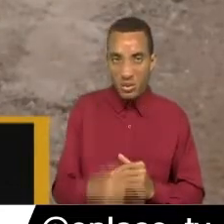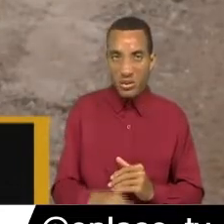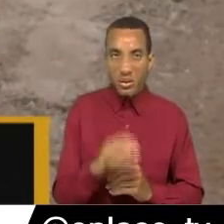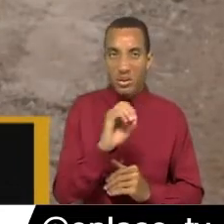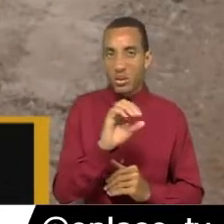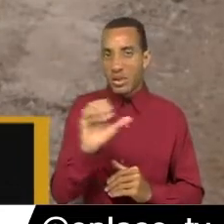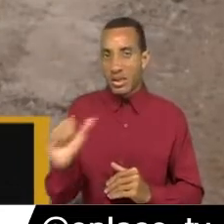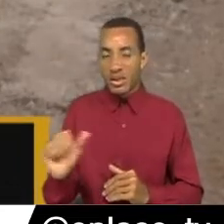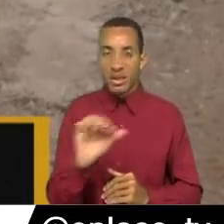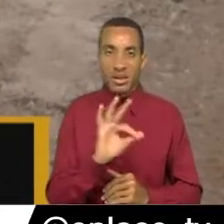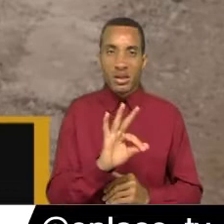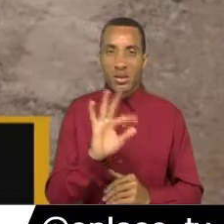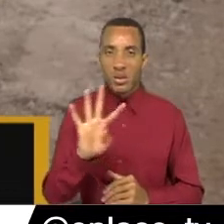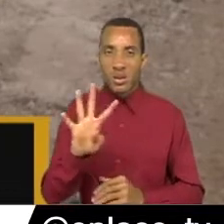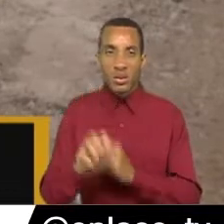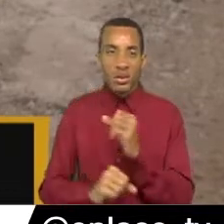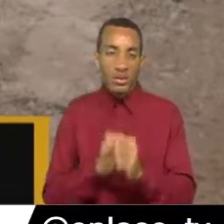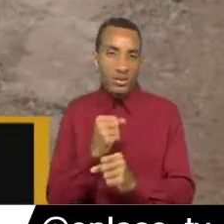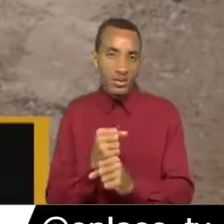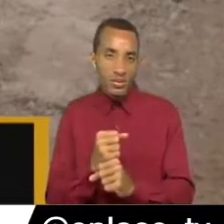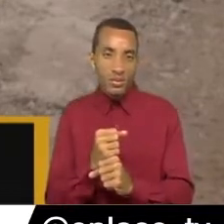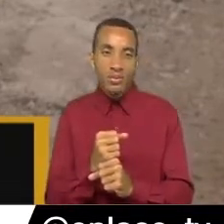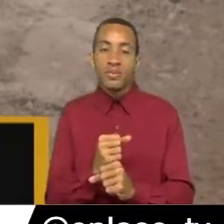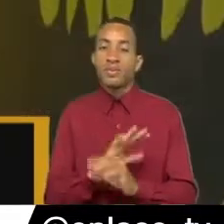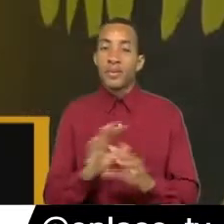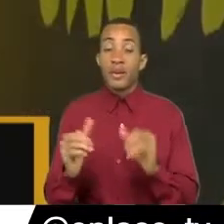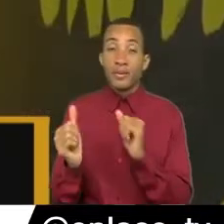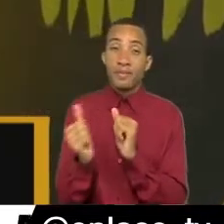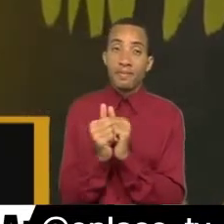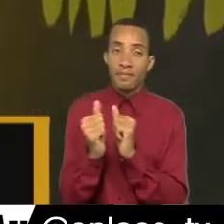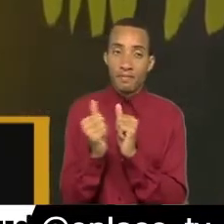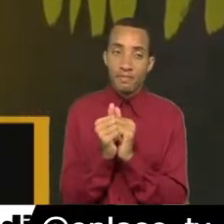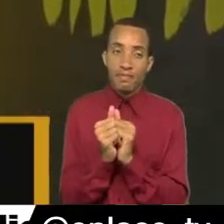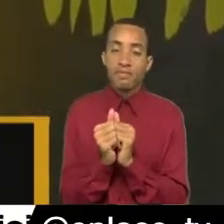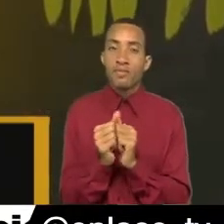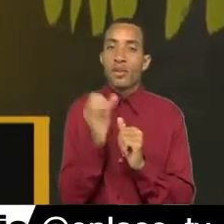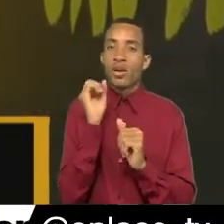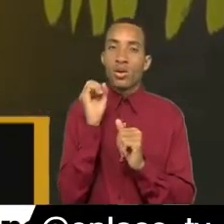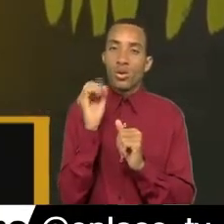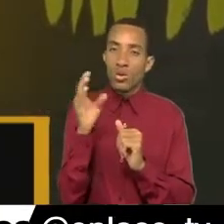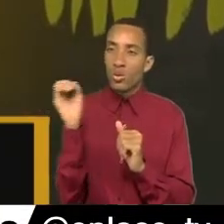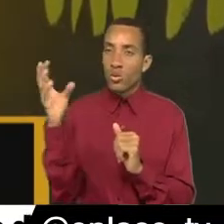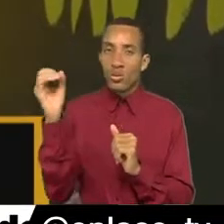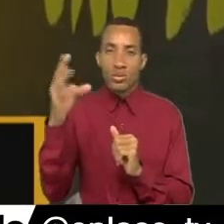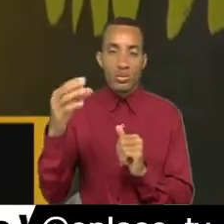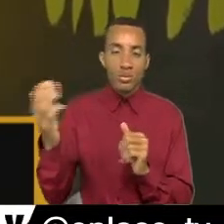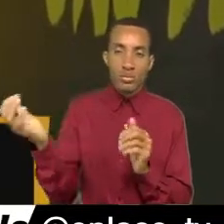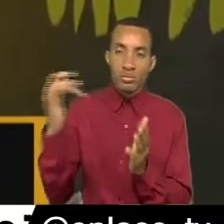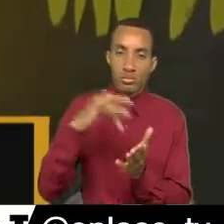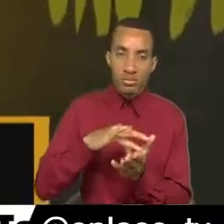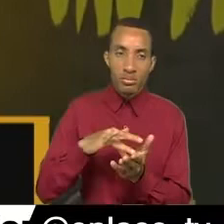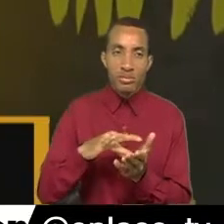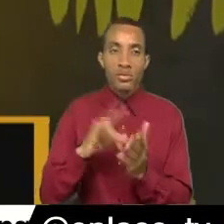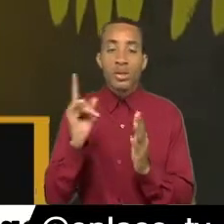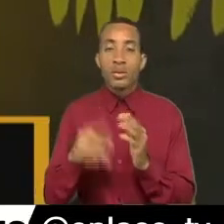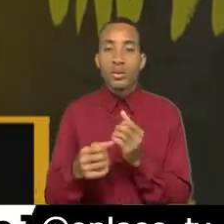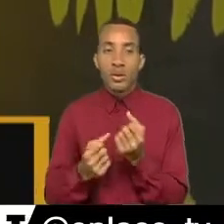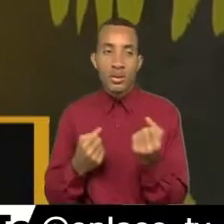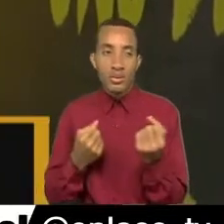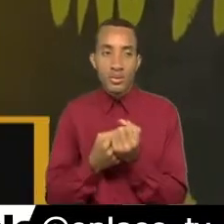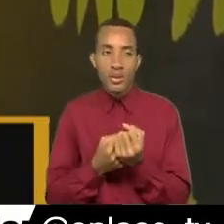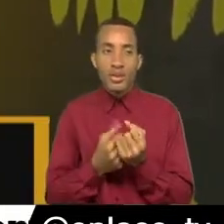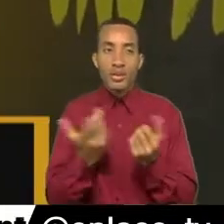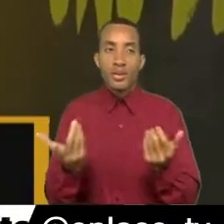deporte. Estuvimos acompañamiento de varios clubes de la ciudad y obviamente patrocinados por el almacén